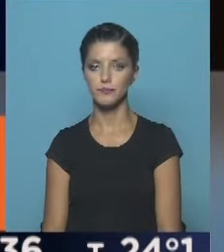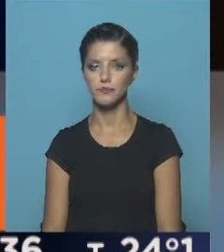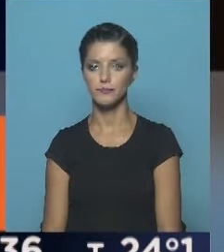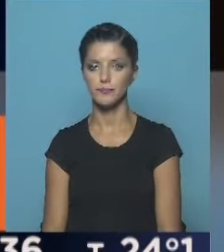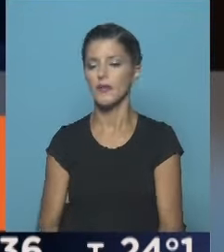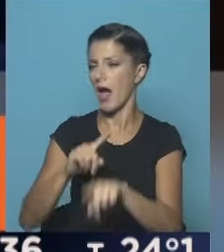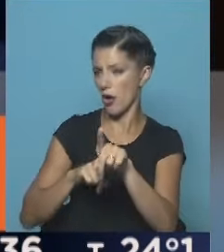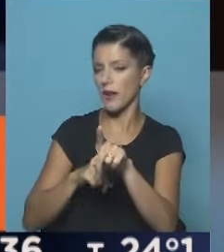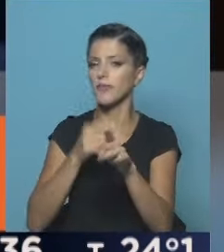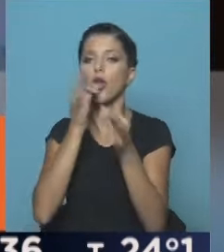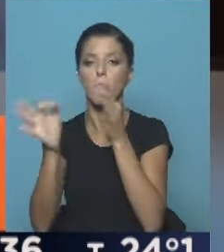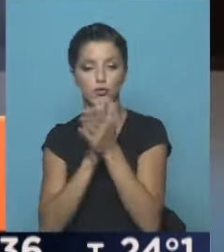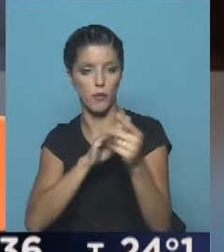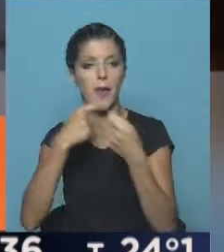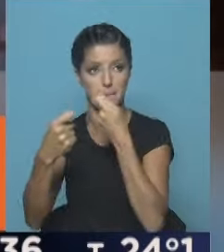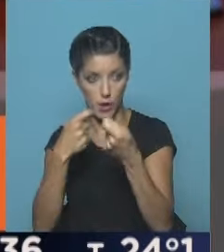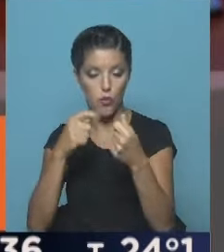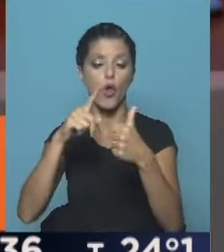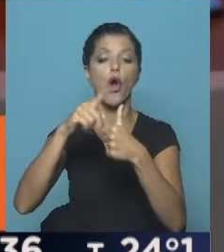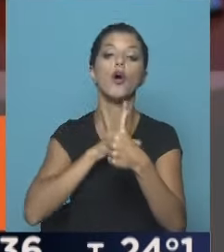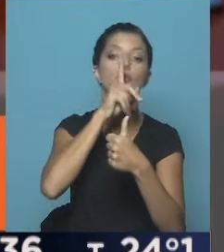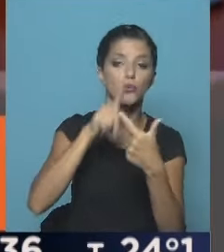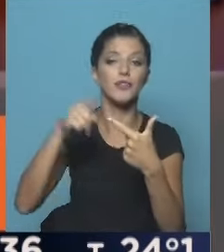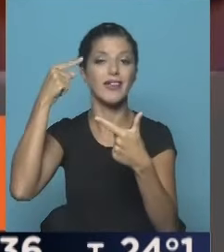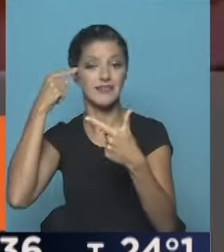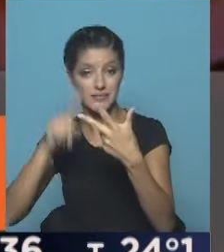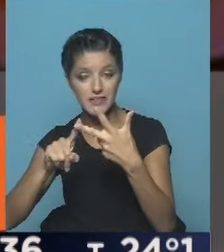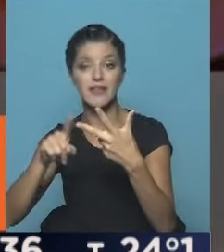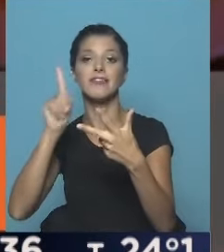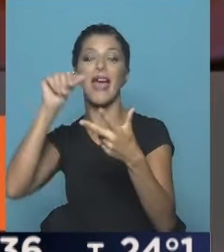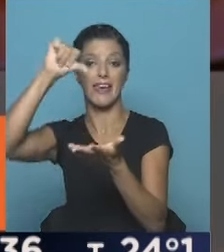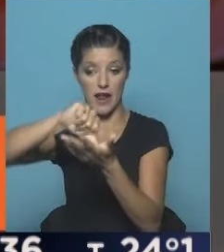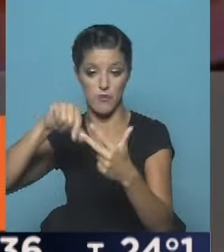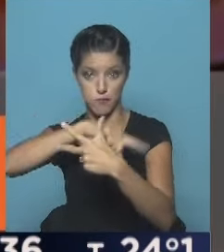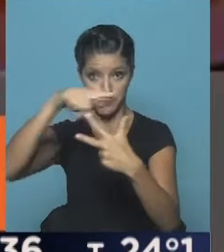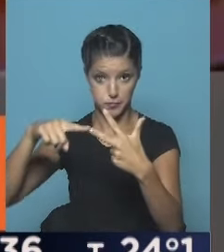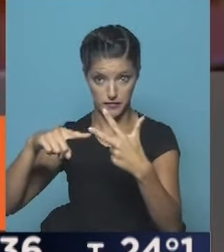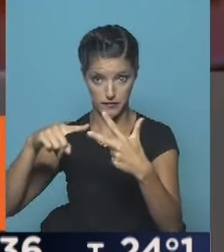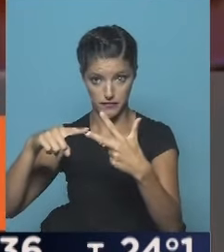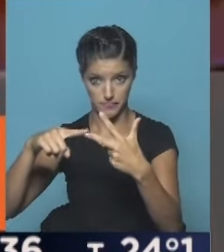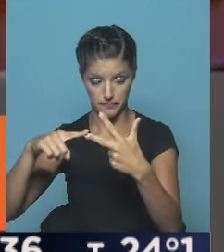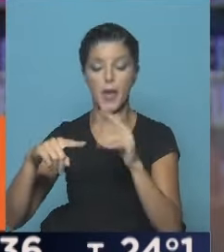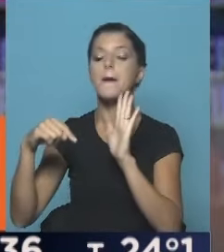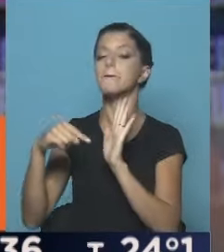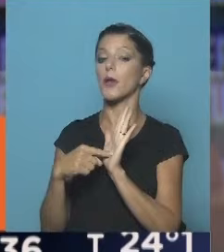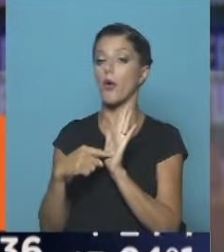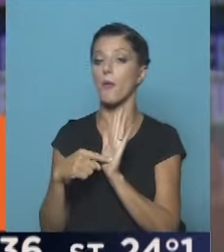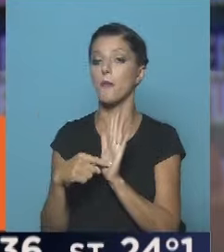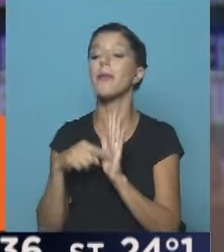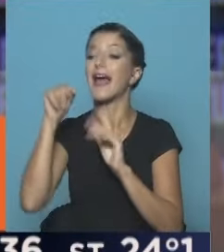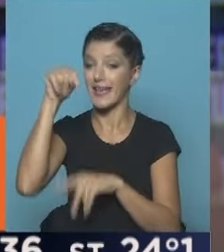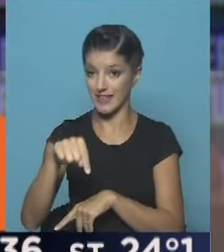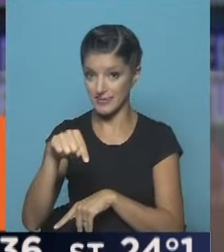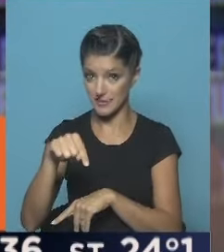hablando de negocios con los rusos, con los chinos y con los iraníes. Pero en este caso particular, para que se aprobase la constitución